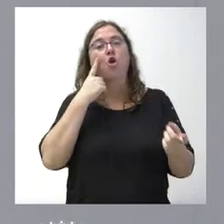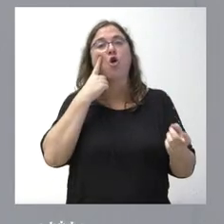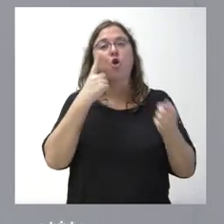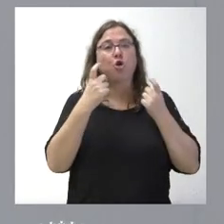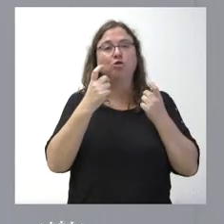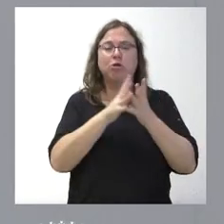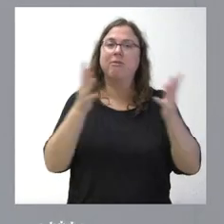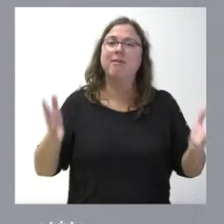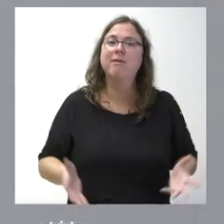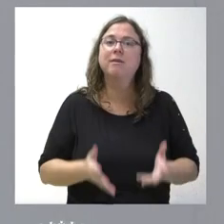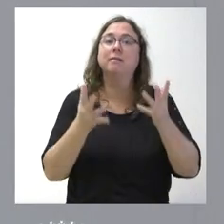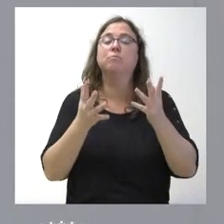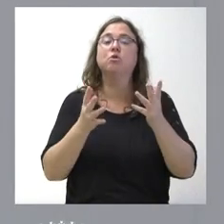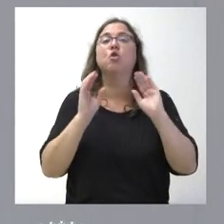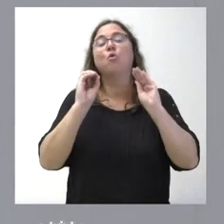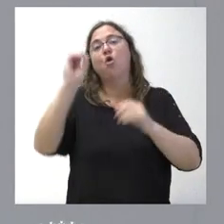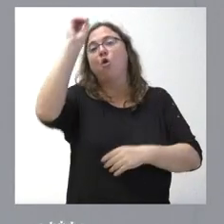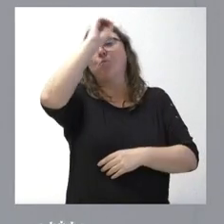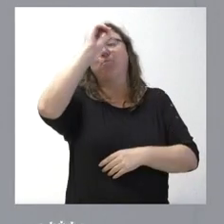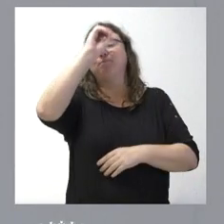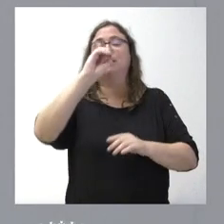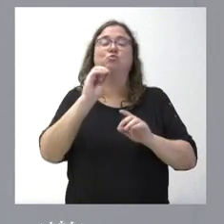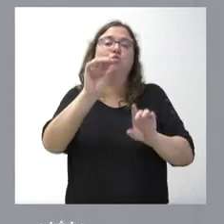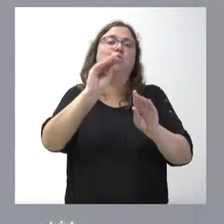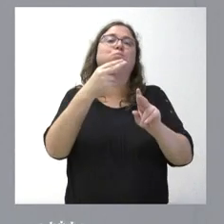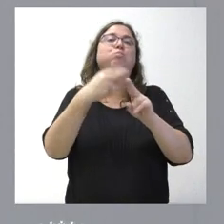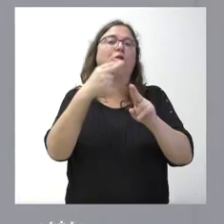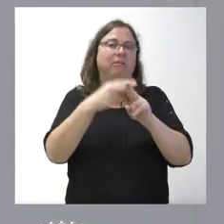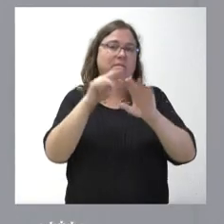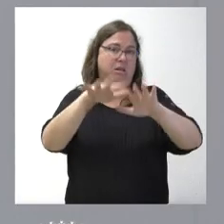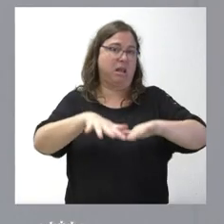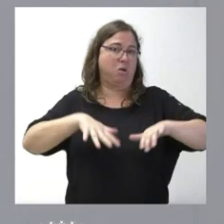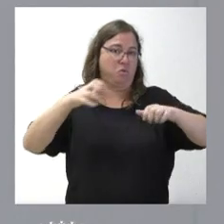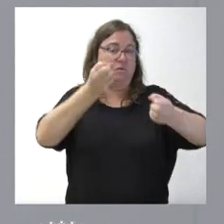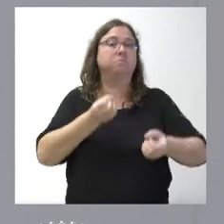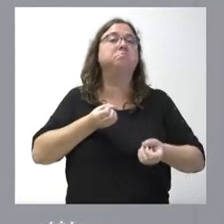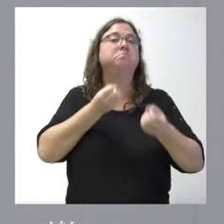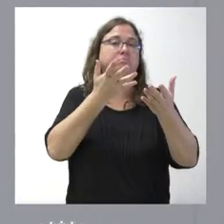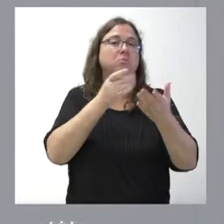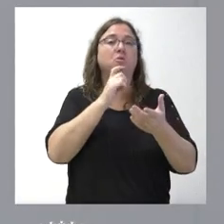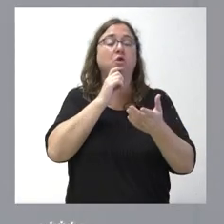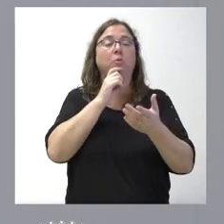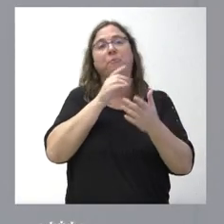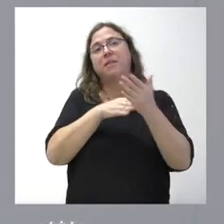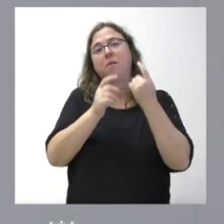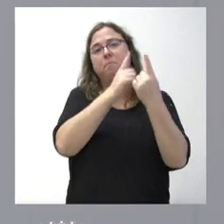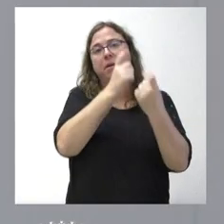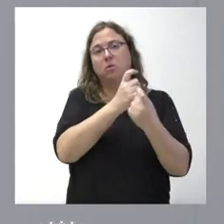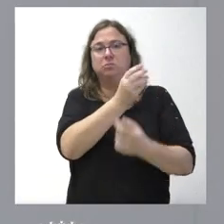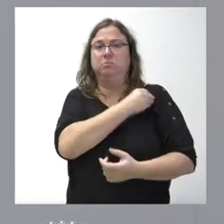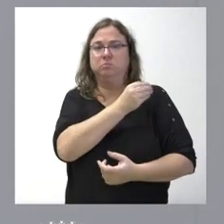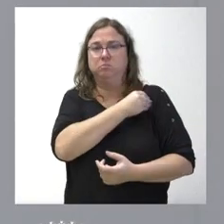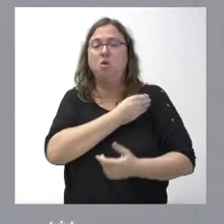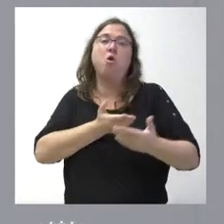al impulso es una posición política que establecen las cortes de Castilla y león y se manifiestan Pues a través de preguntas de interpelaciones de